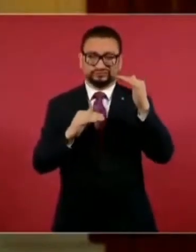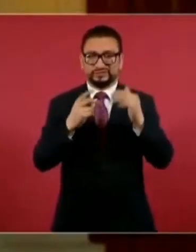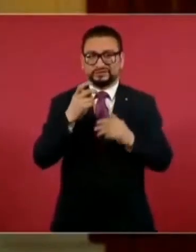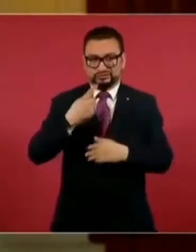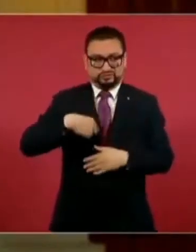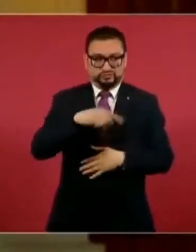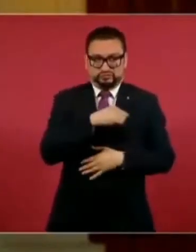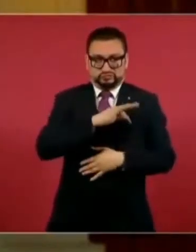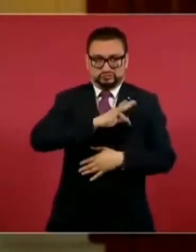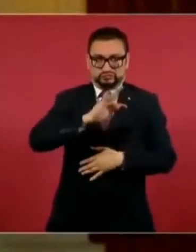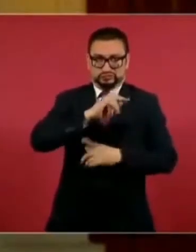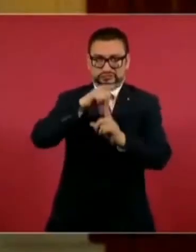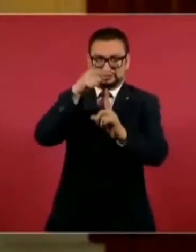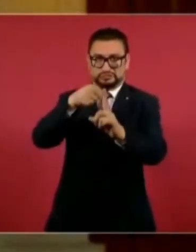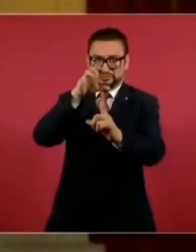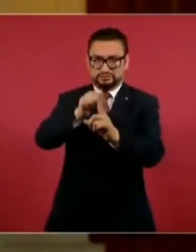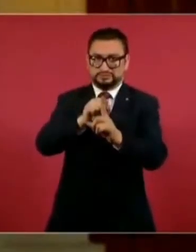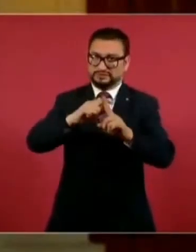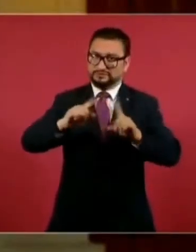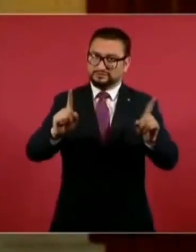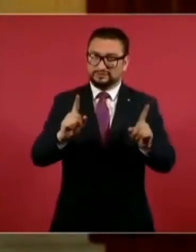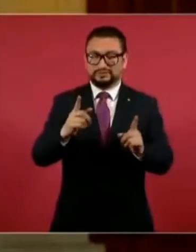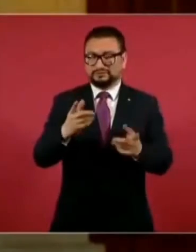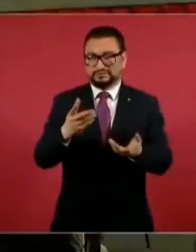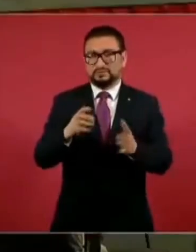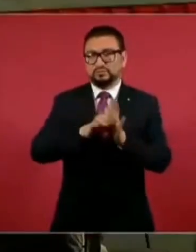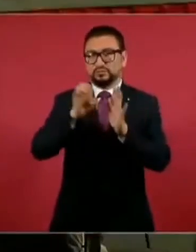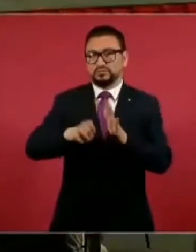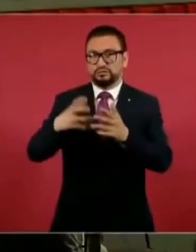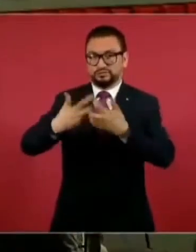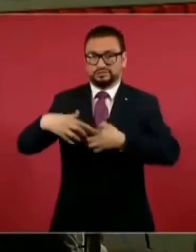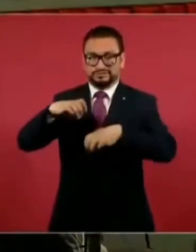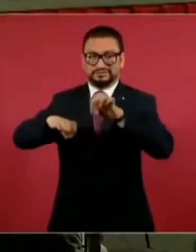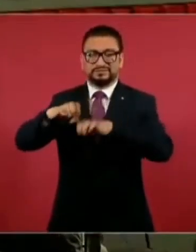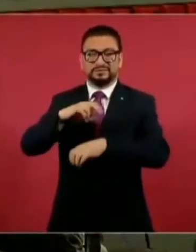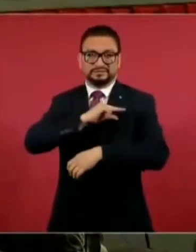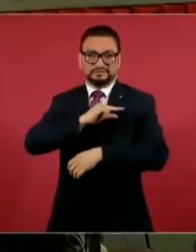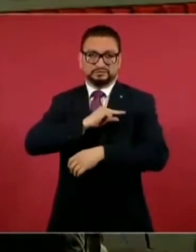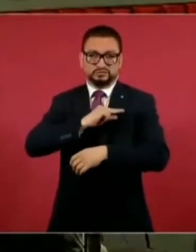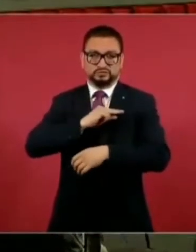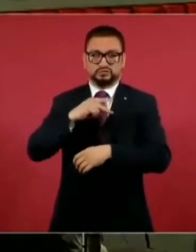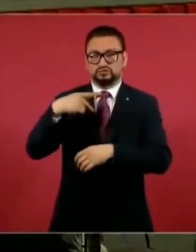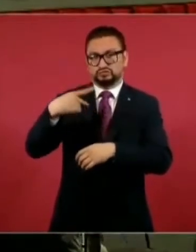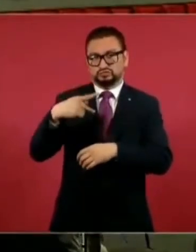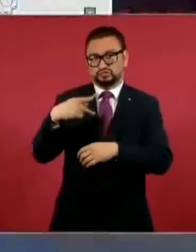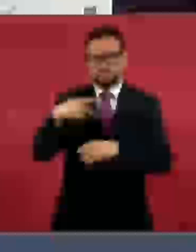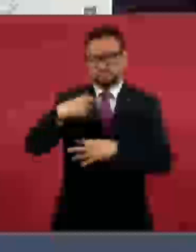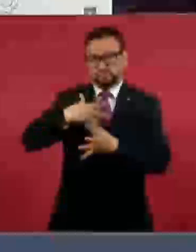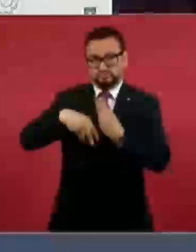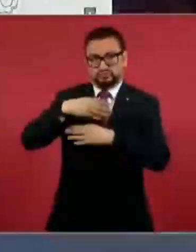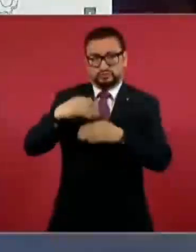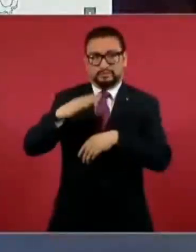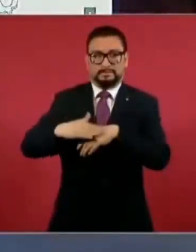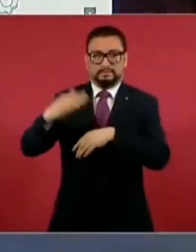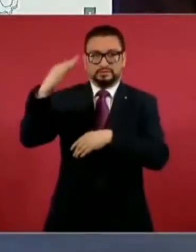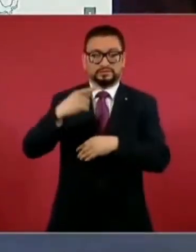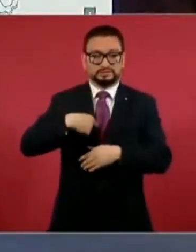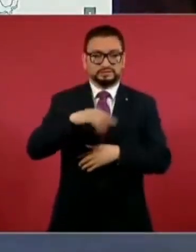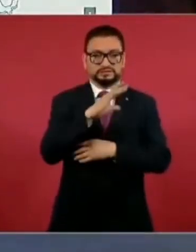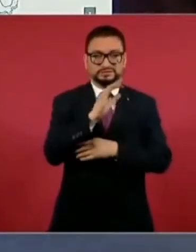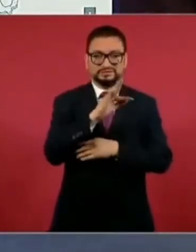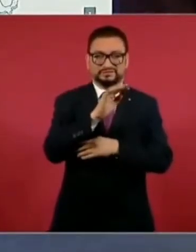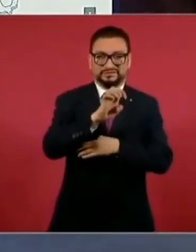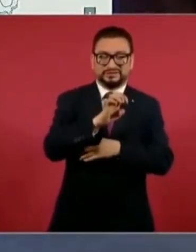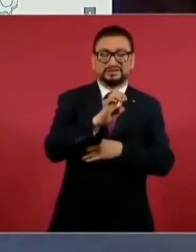cumplimiento de nuestros objetivos que son diferentes. Para el caso de la industria privada, maximizar la rentabilidad. Para el caso de